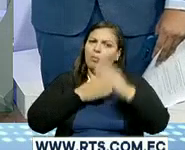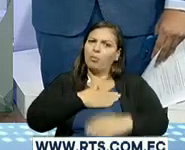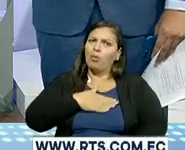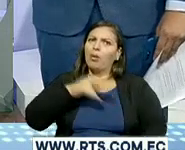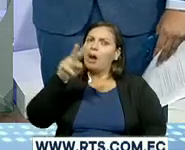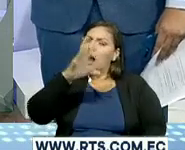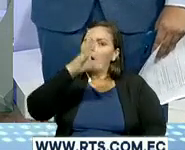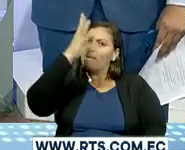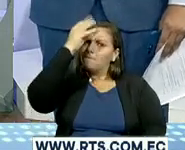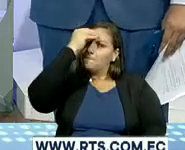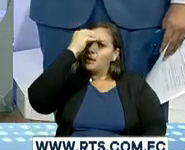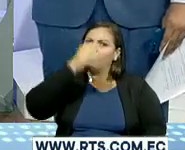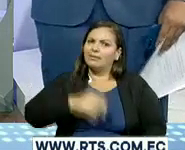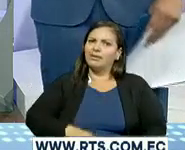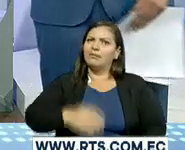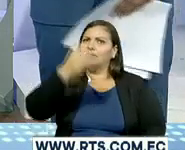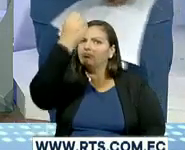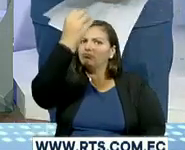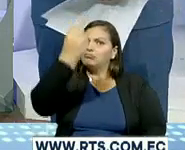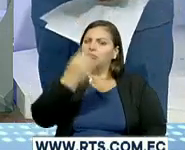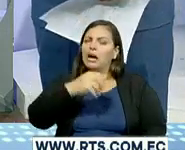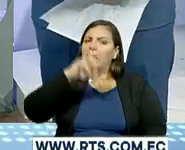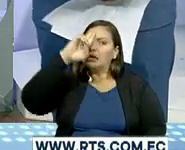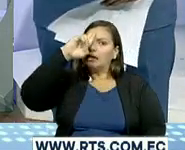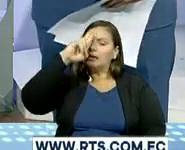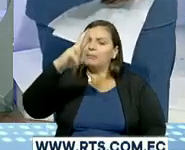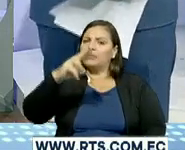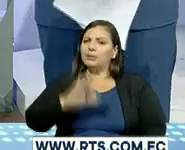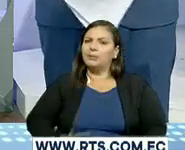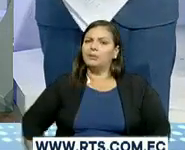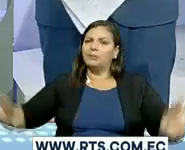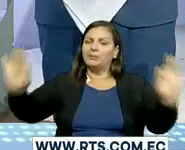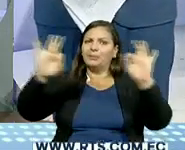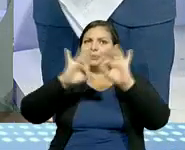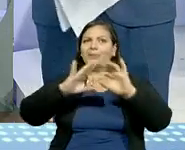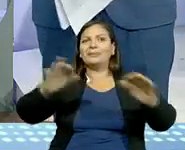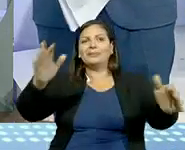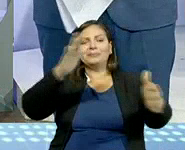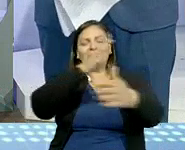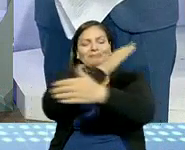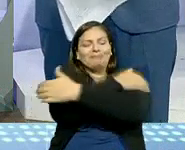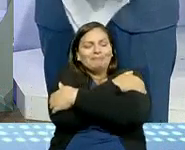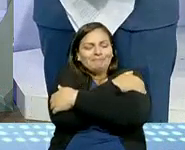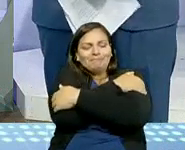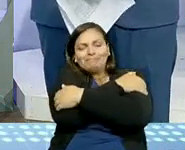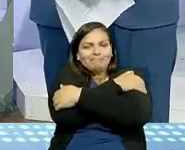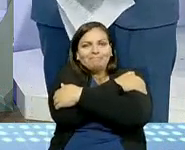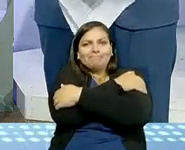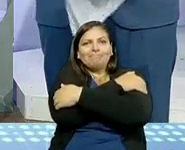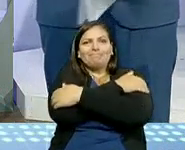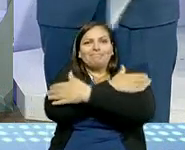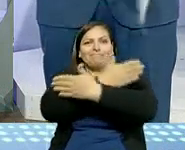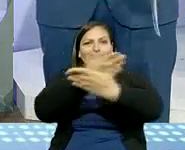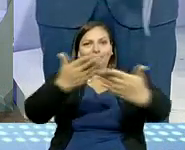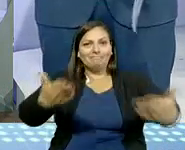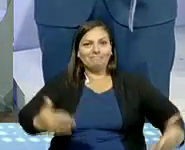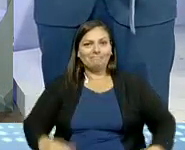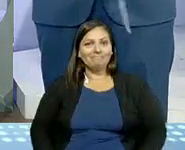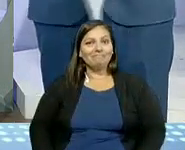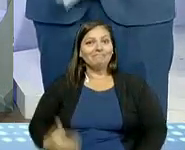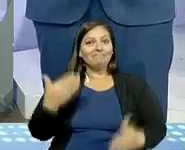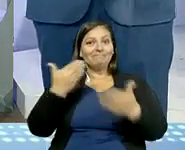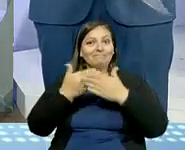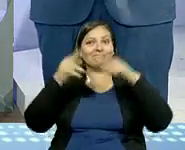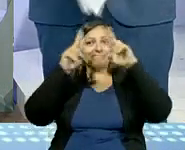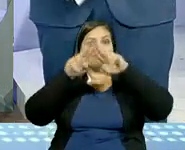esa cultura vial y no suceda ningún acto negativo en contra de la ciudad. Te mando un abrazo enorme, mi querida Pili, preparando también para lo que se viene en Navidad.